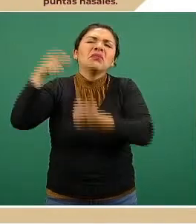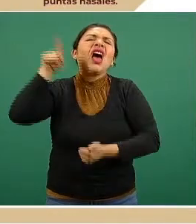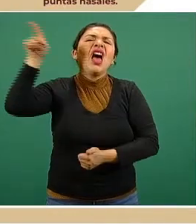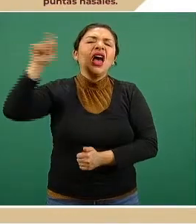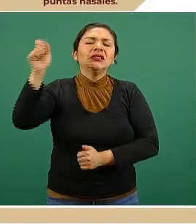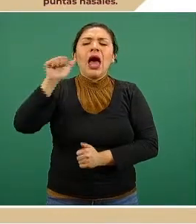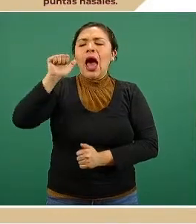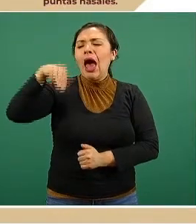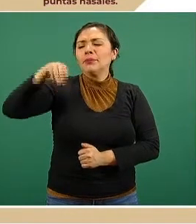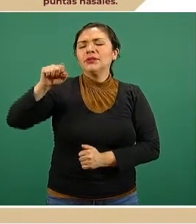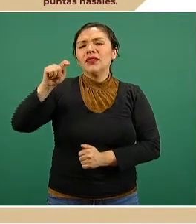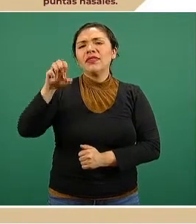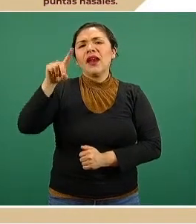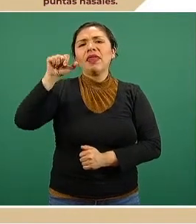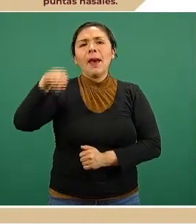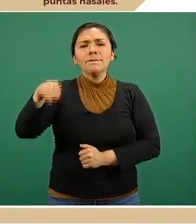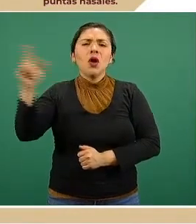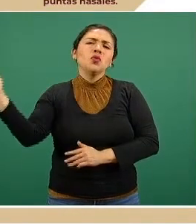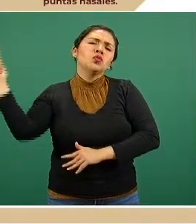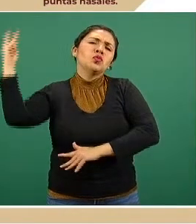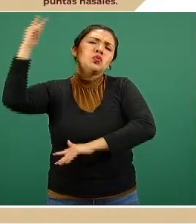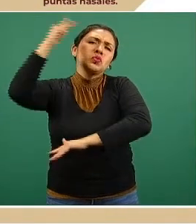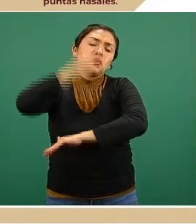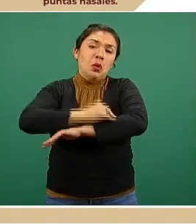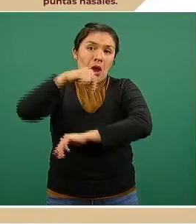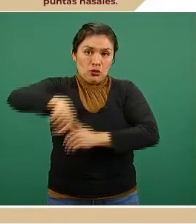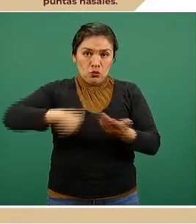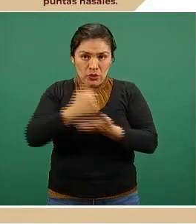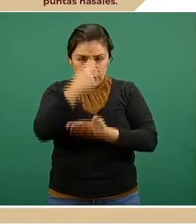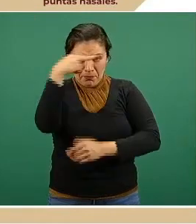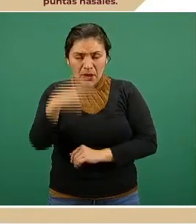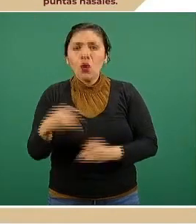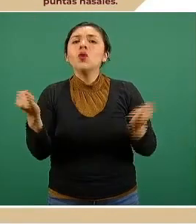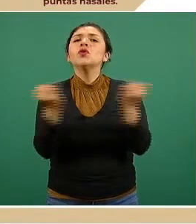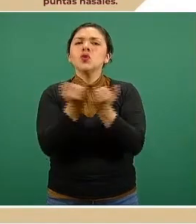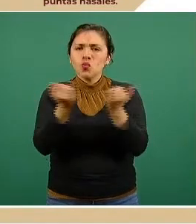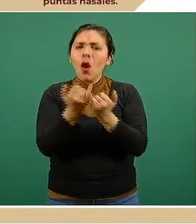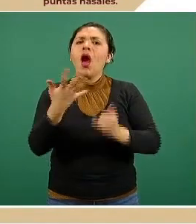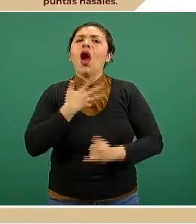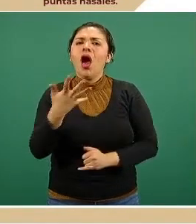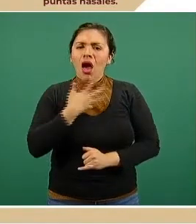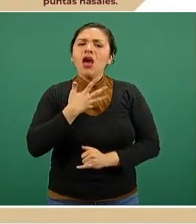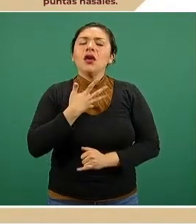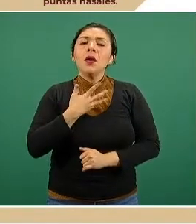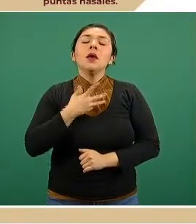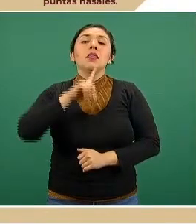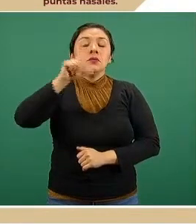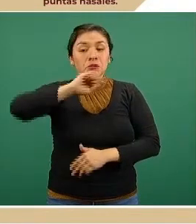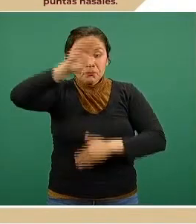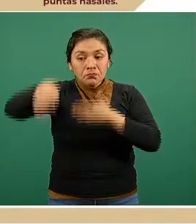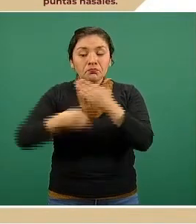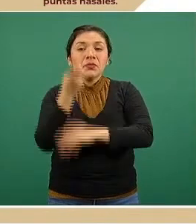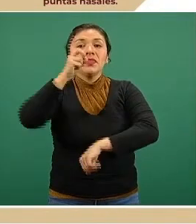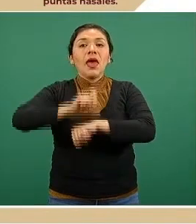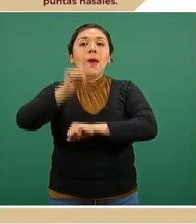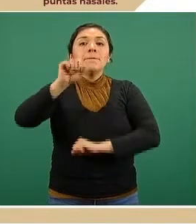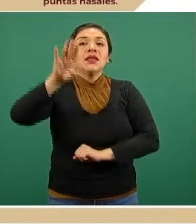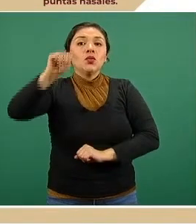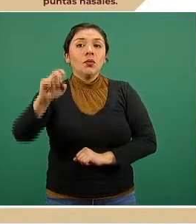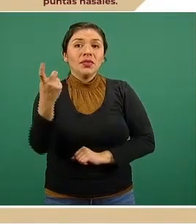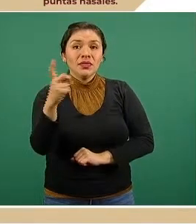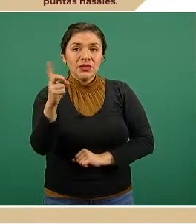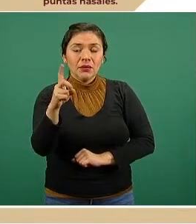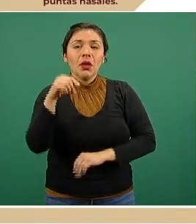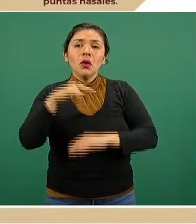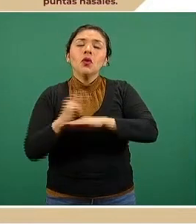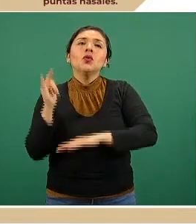desde Ámsterdam y también se transportó al día siguiente, el 29 de diciembre, a